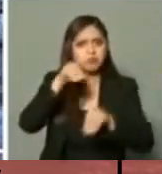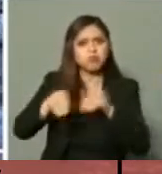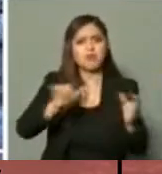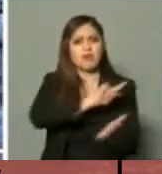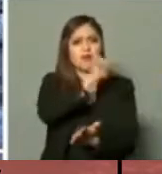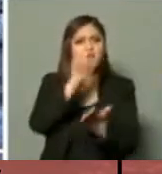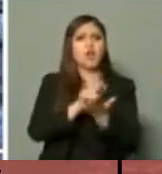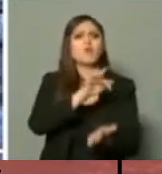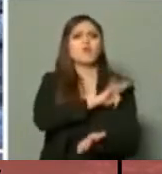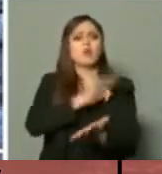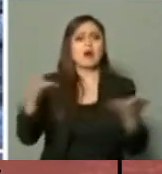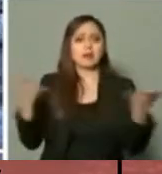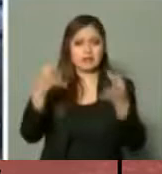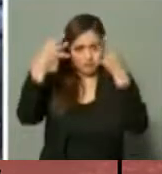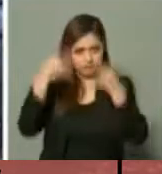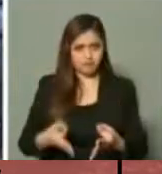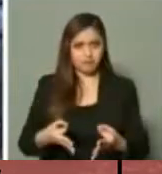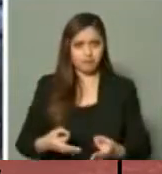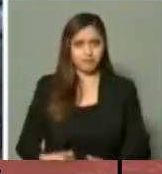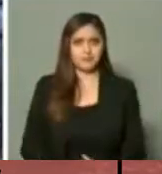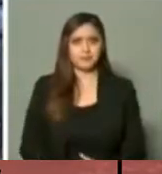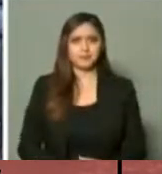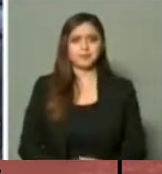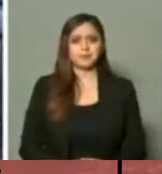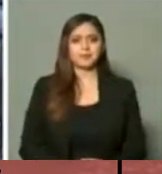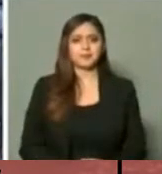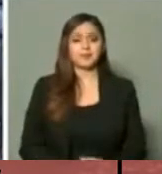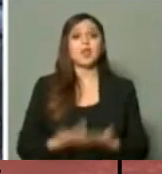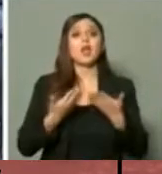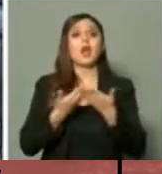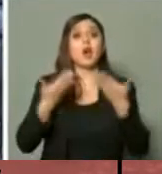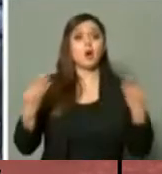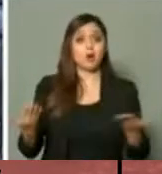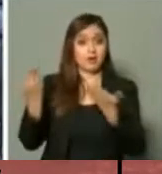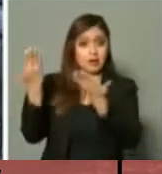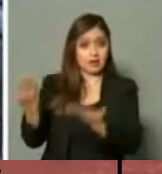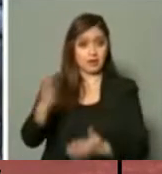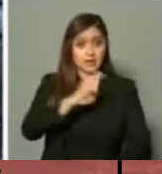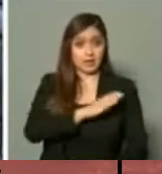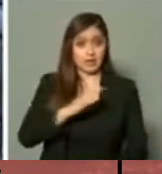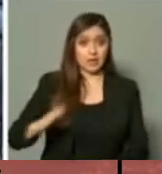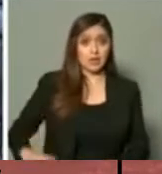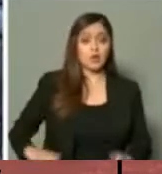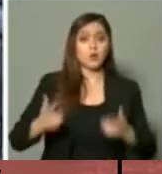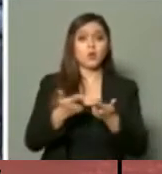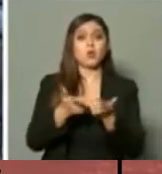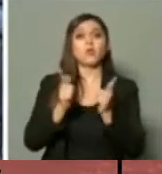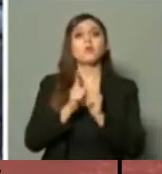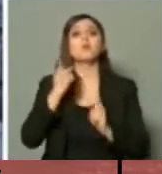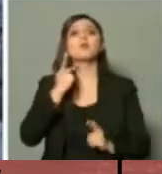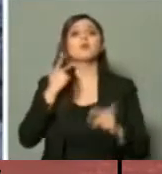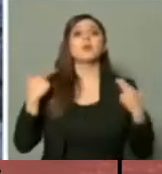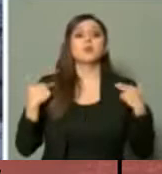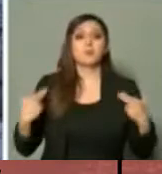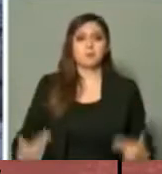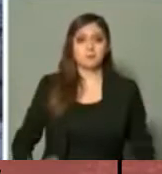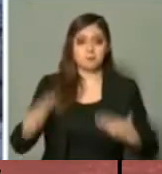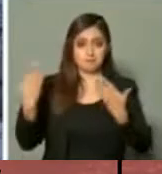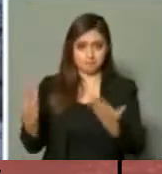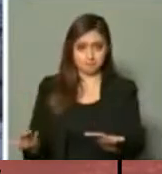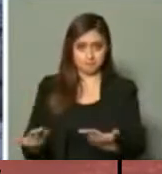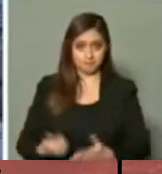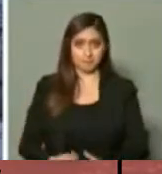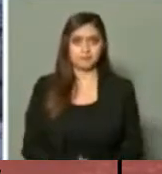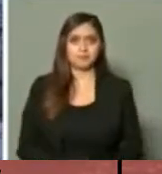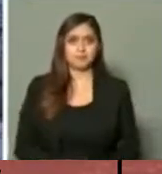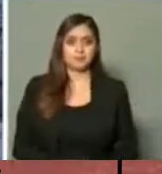hacerlas aplicables y eficaces realmente. Para responder, la candidata del Partido Humanista. Adelante.